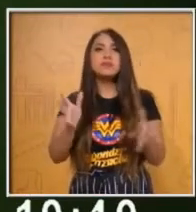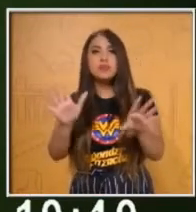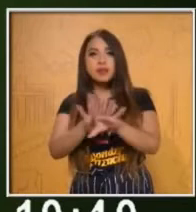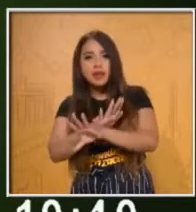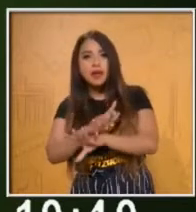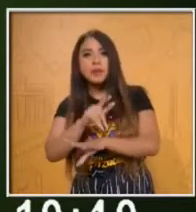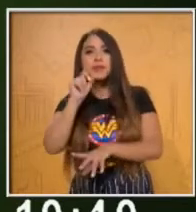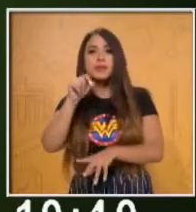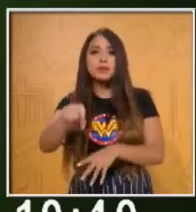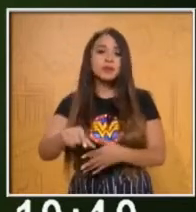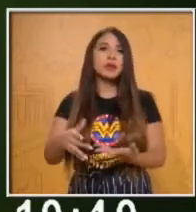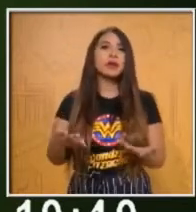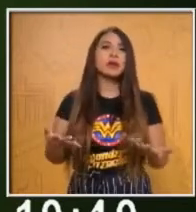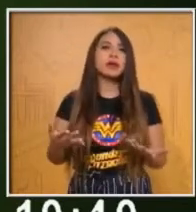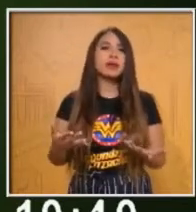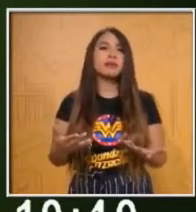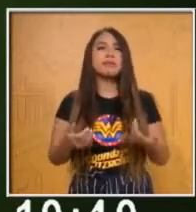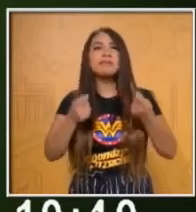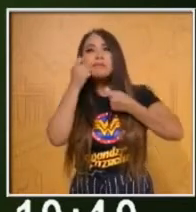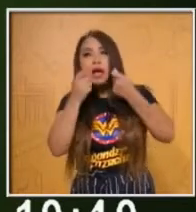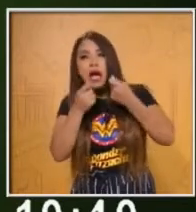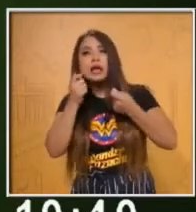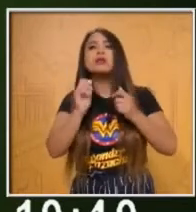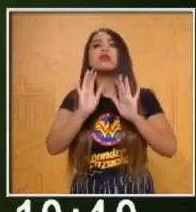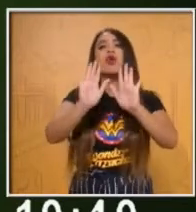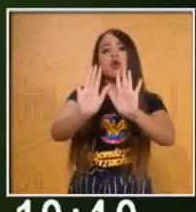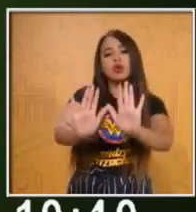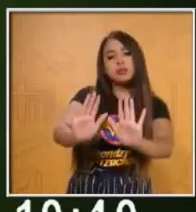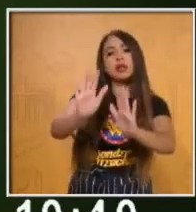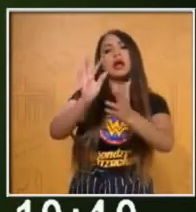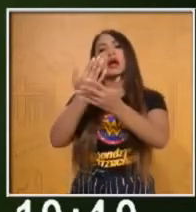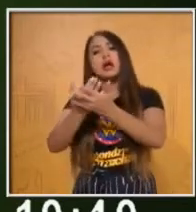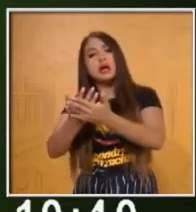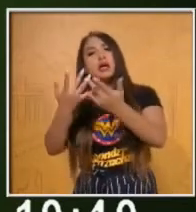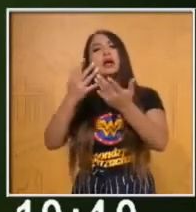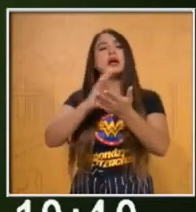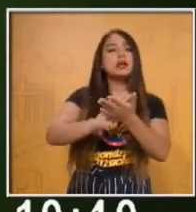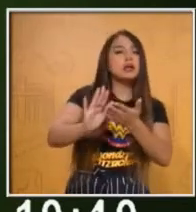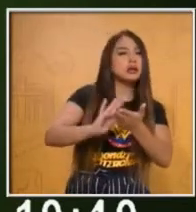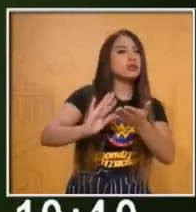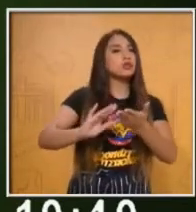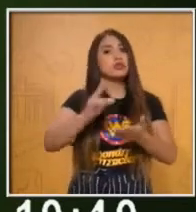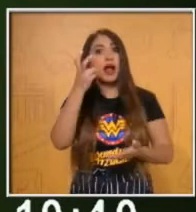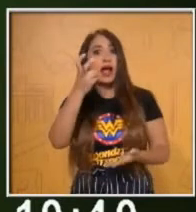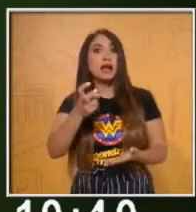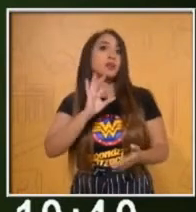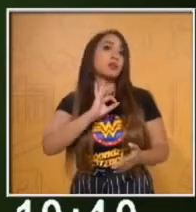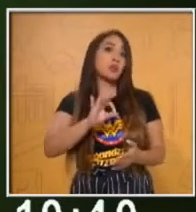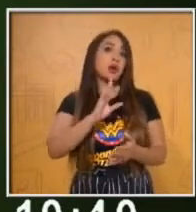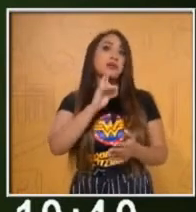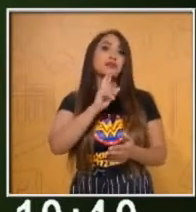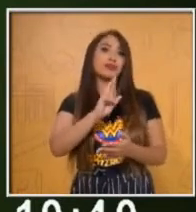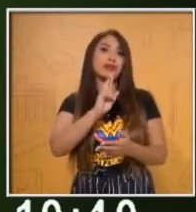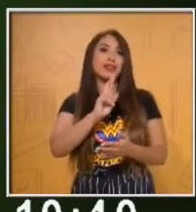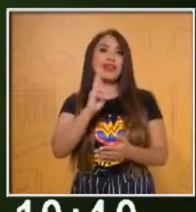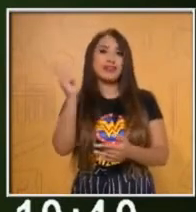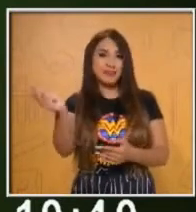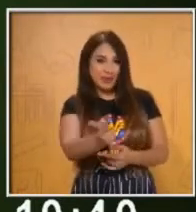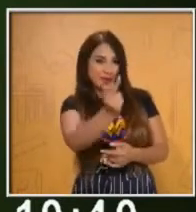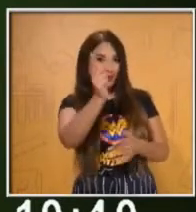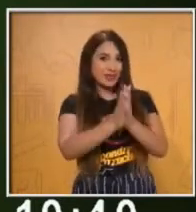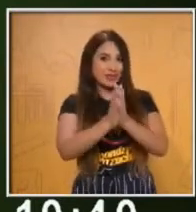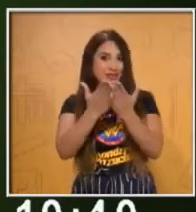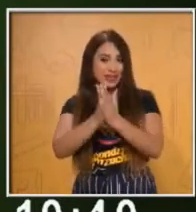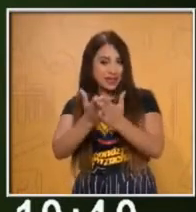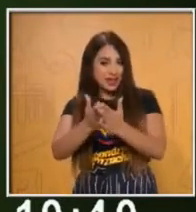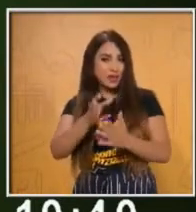forma tienes que detenerte en las pausas, etcétera. Entonces, pues vamos a poder contestar esta pregunta, ya sea que te hayas